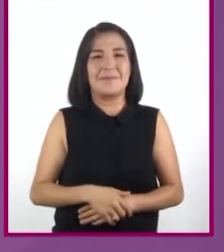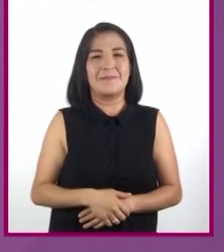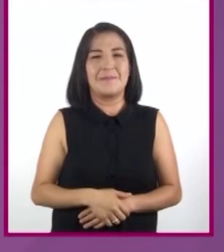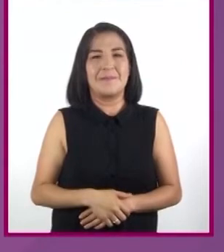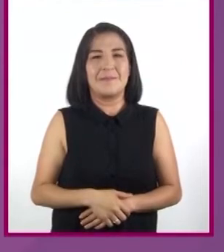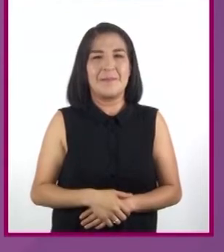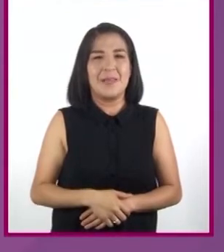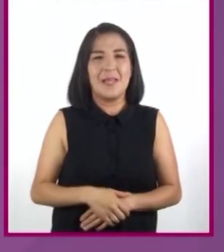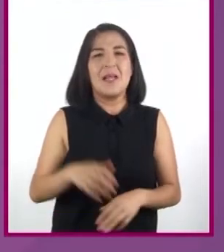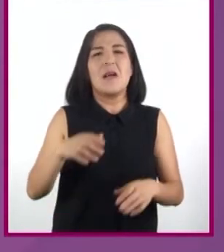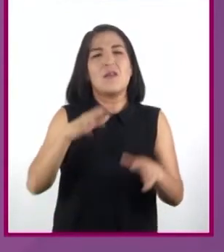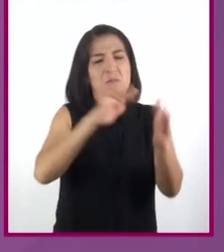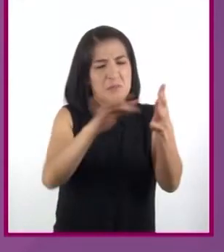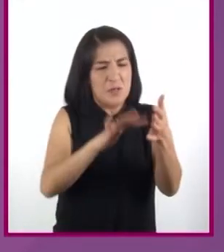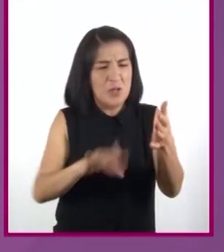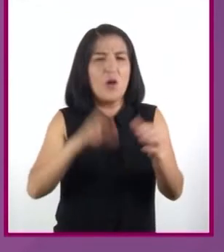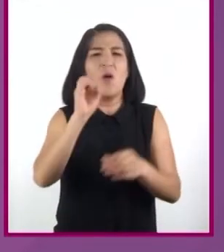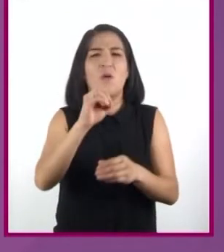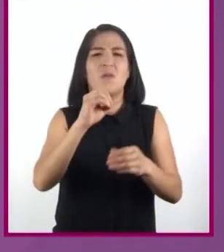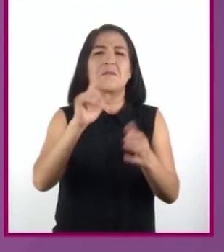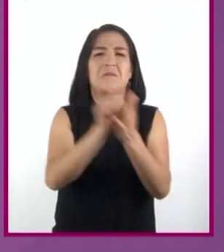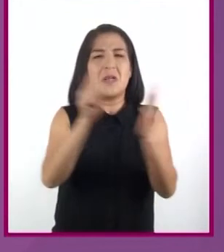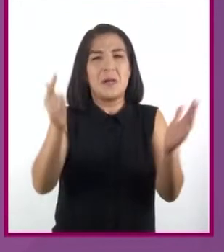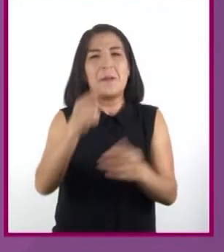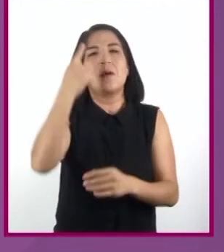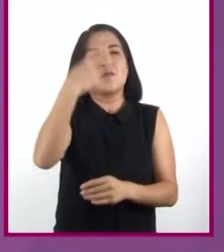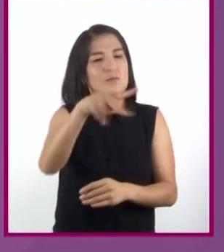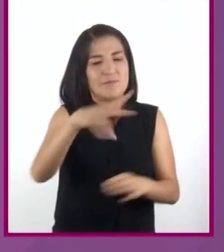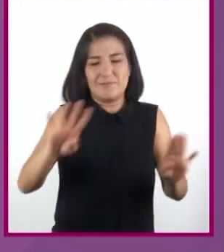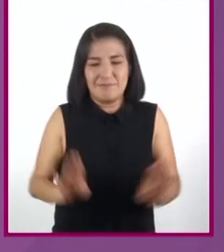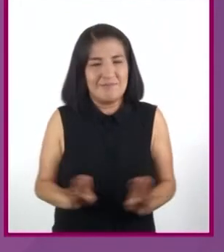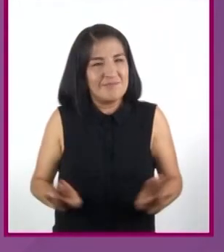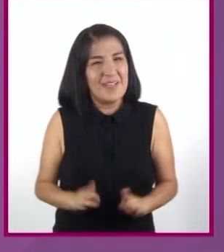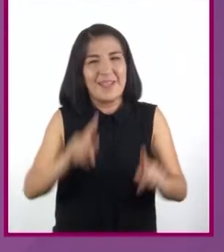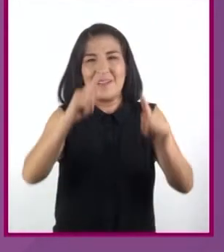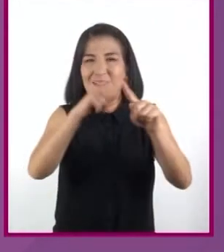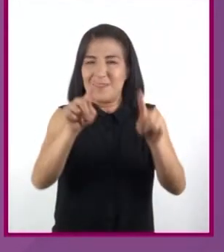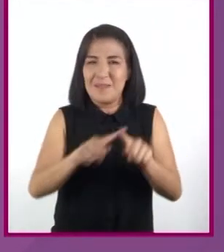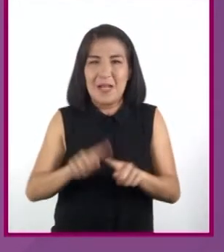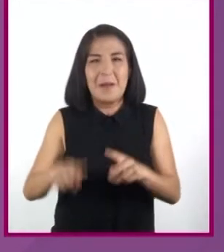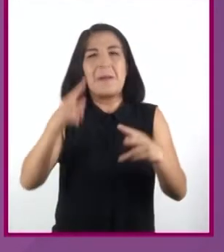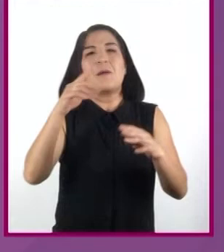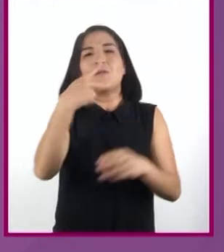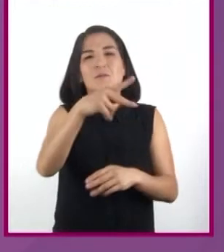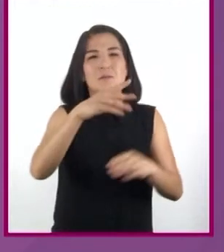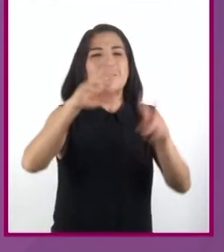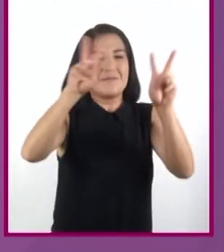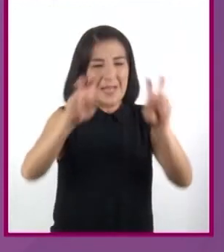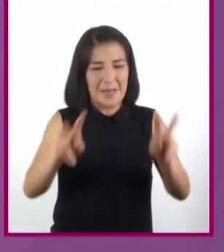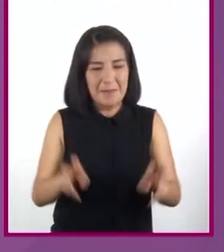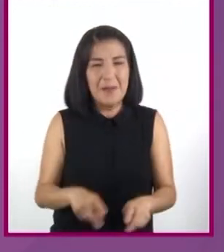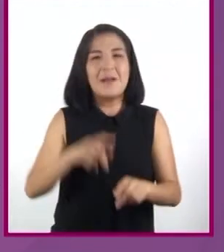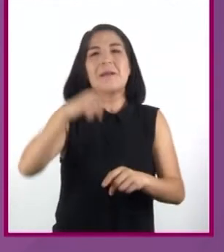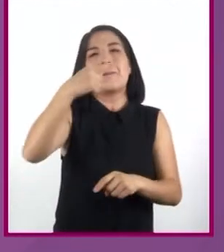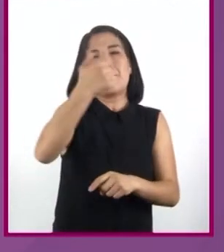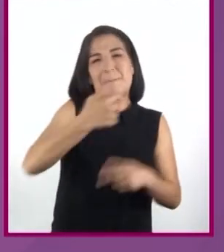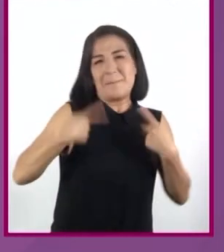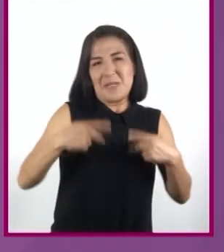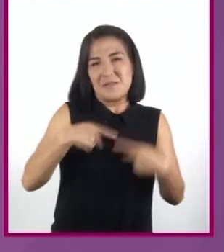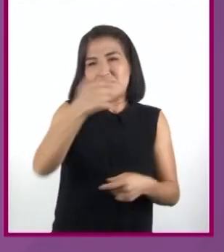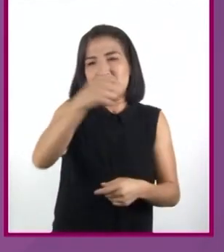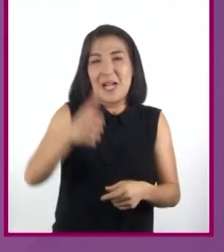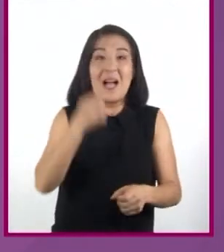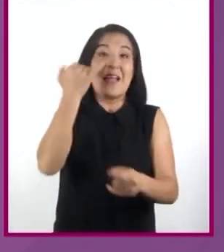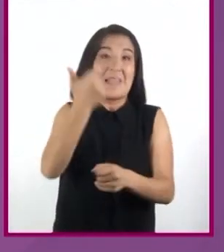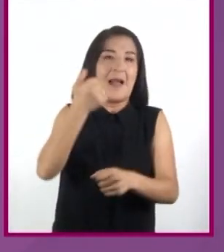Un movimiento o corriente literaria tiene un conjunto de características formales y temáticas de acuerdo con las condiciones sociales de una determinada